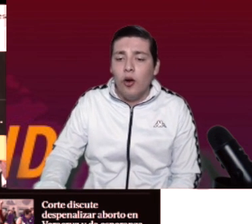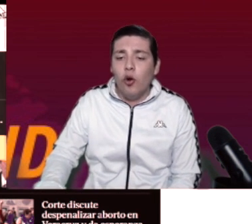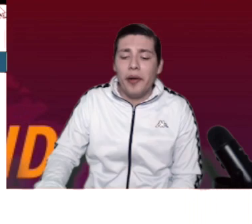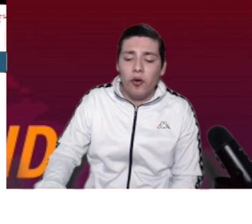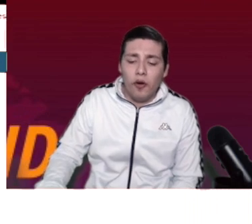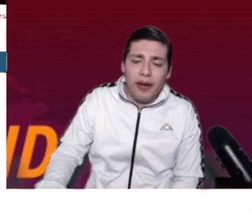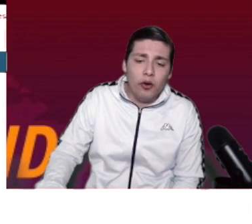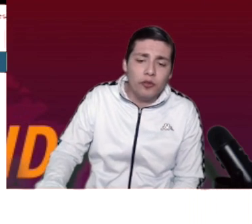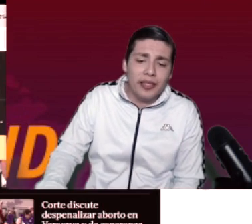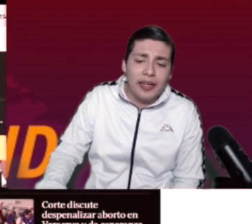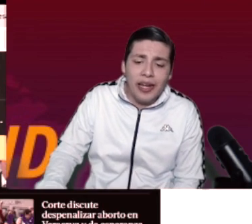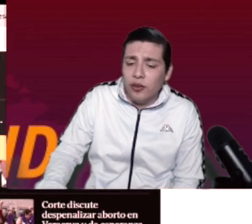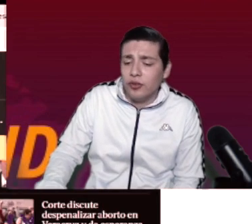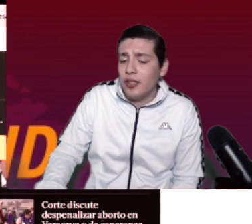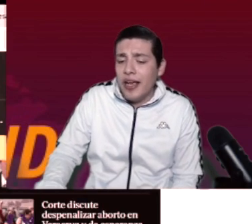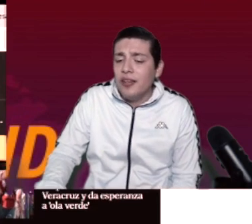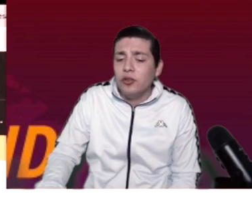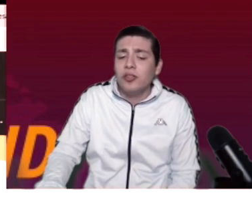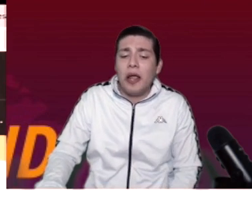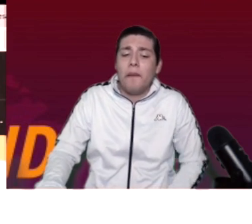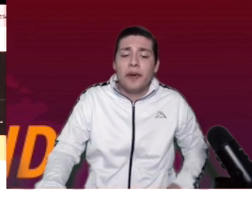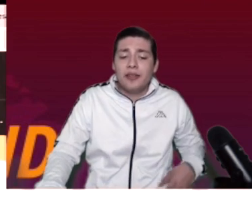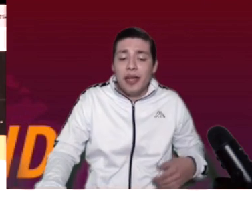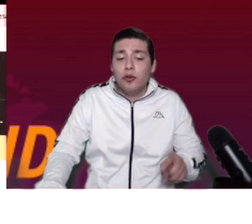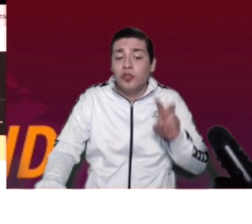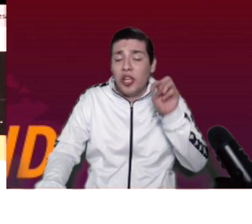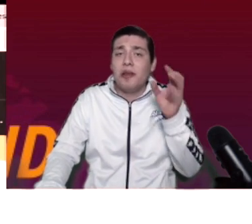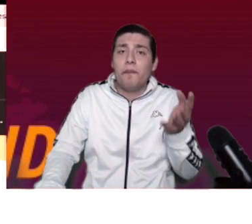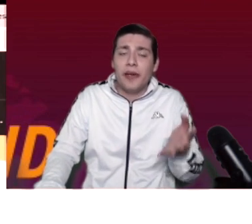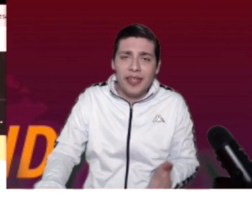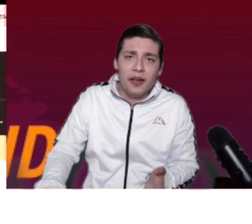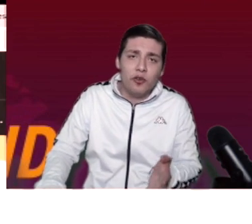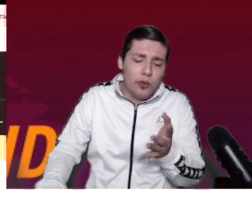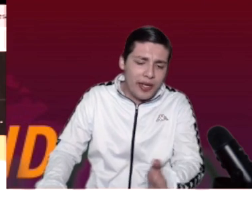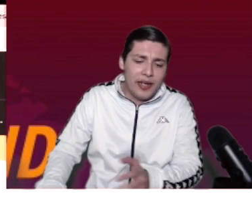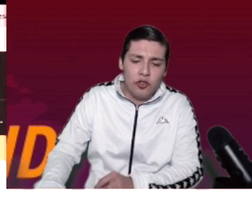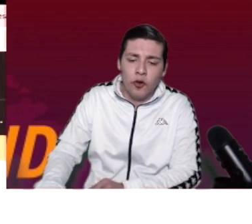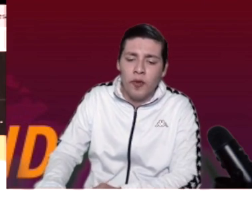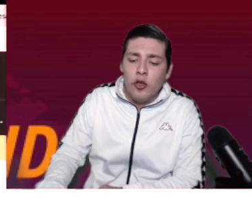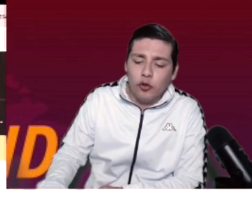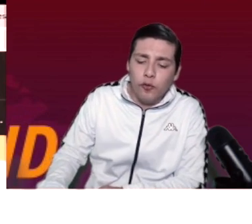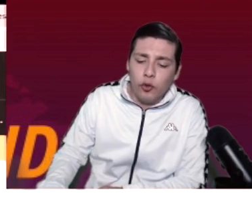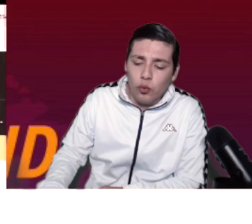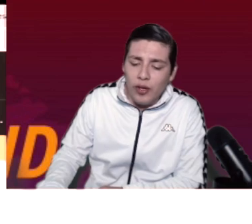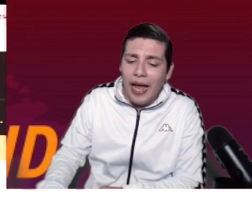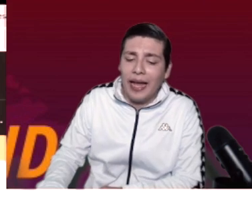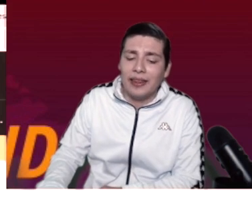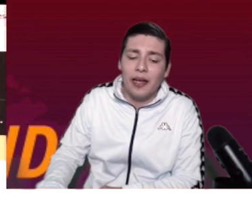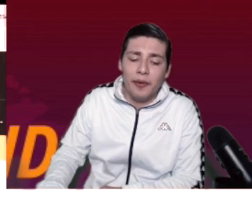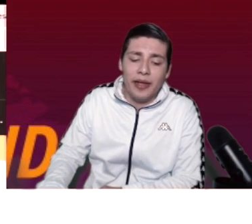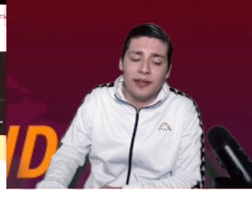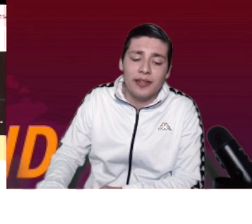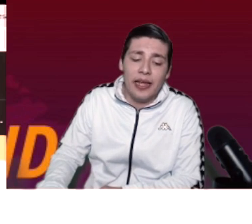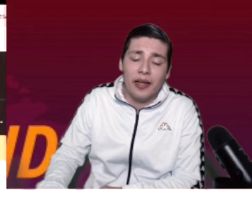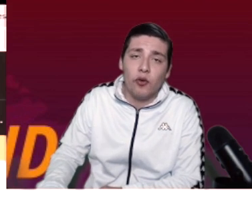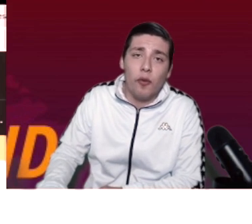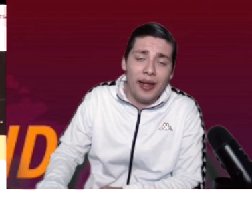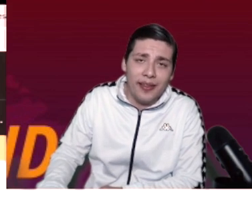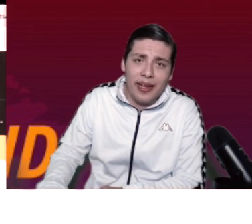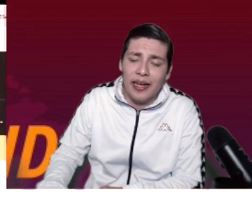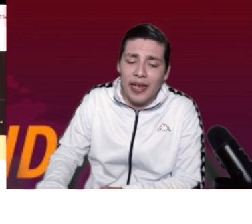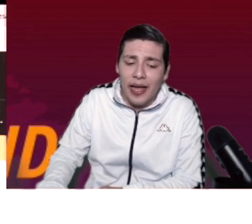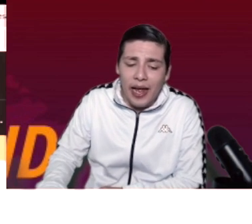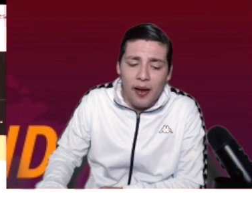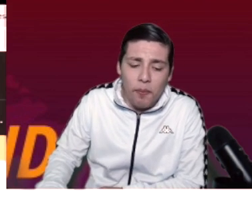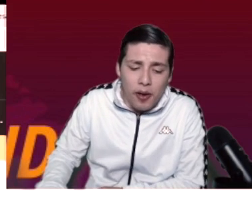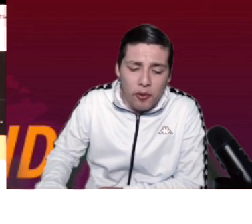buscar lo mejor para los mexicanos, y estos empresarios, semiempresarios, porque han hecho su fortuna a través de robar,